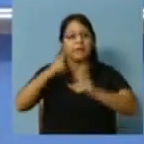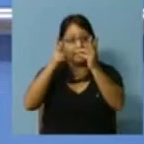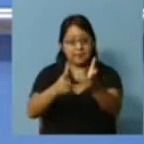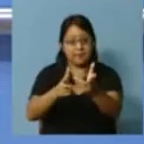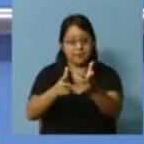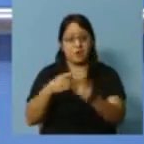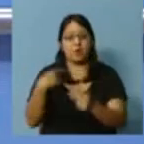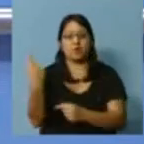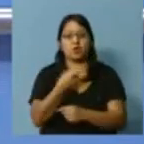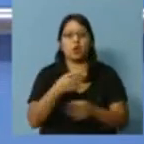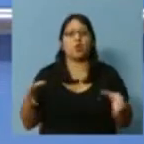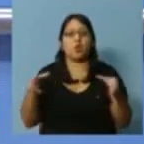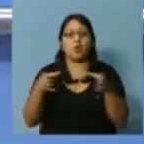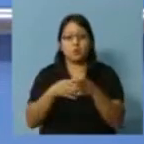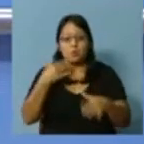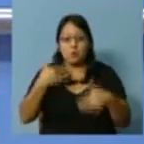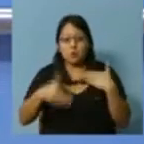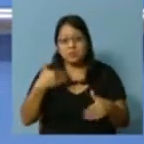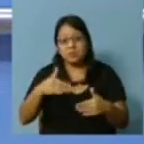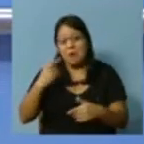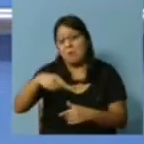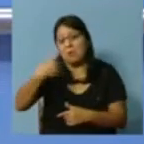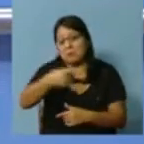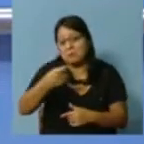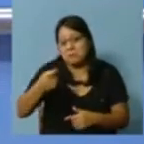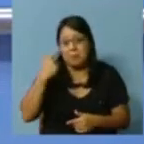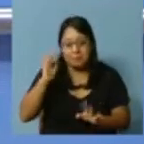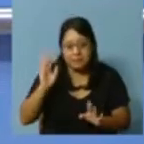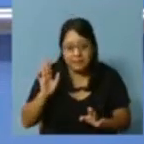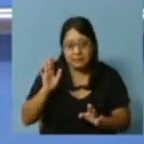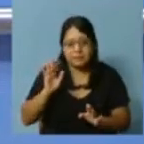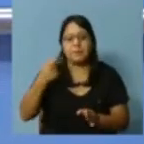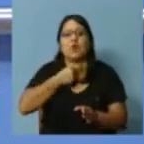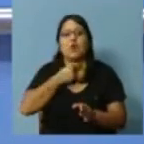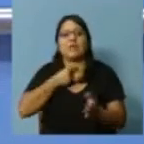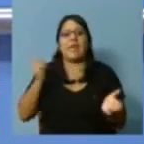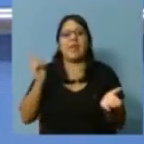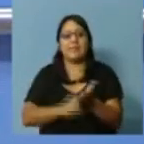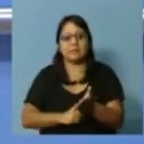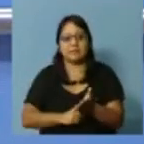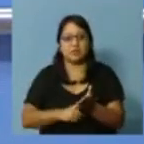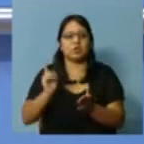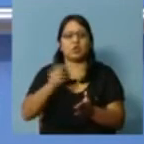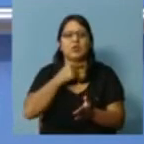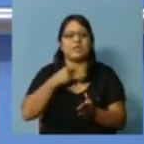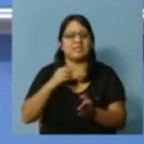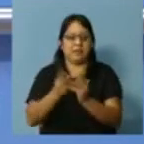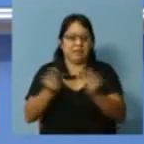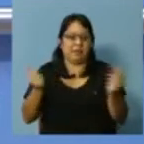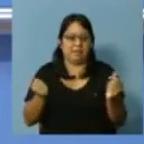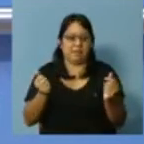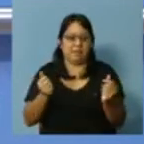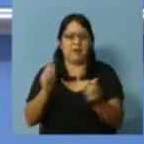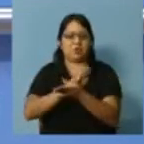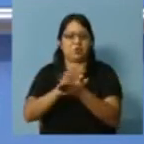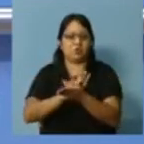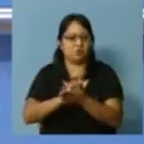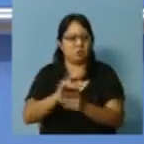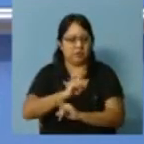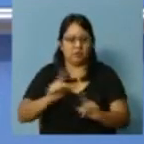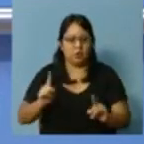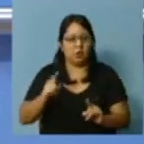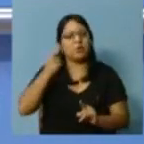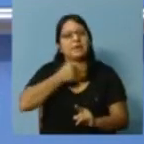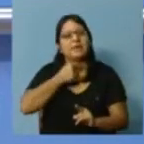lo más pronto posible yo creo que tenemos que tener una definición por eso la cámara no lo da por concluido todo toda la cuestión y será mucho menos